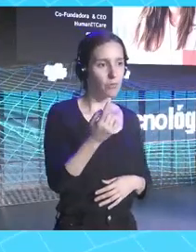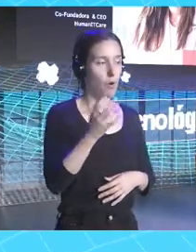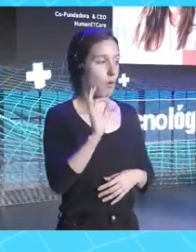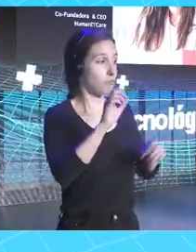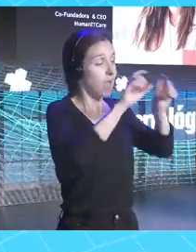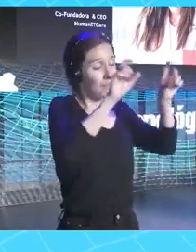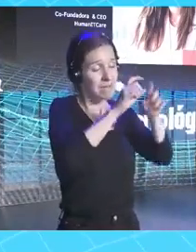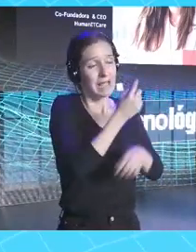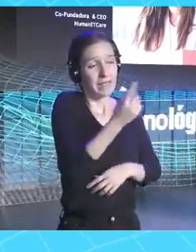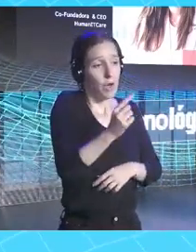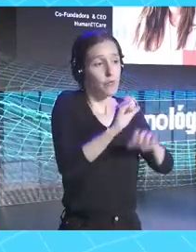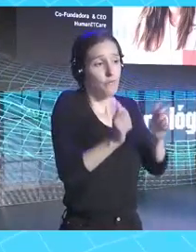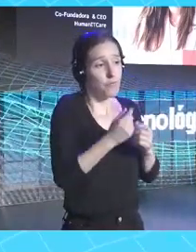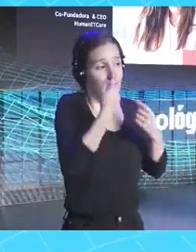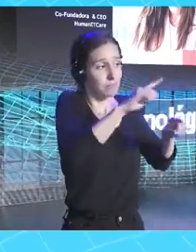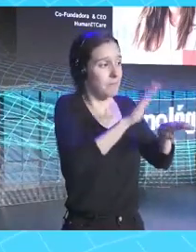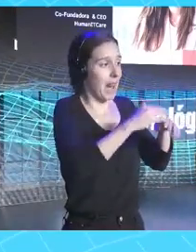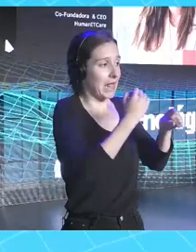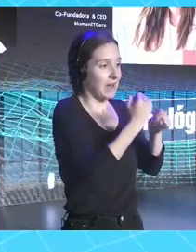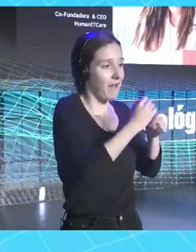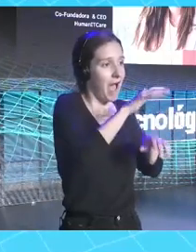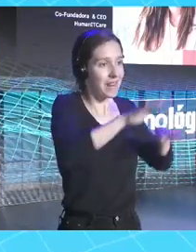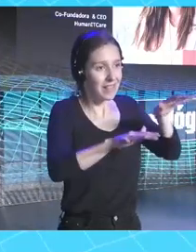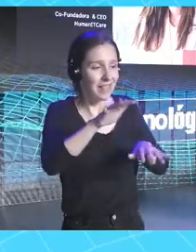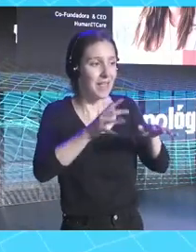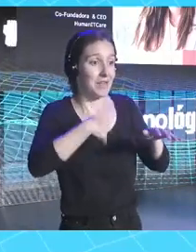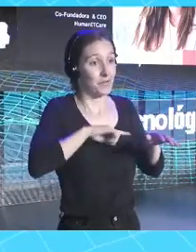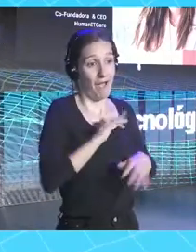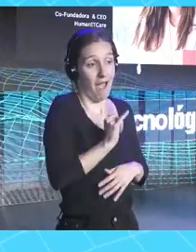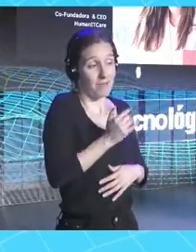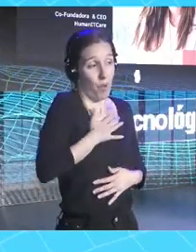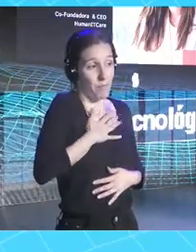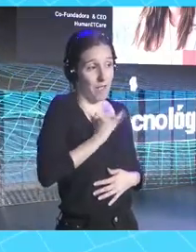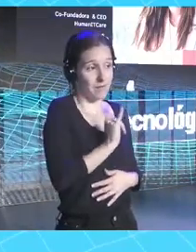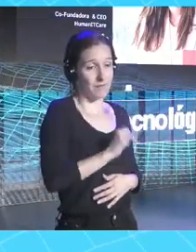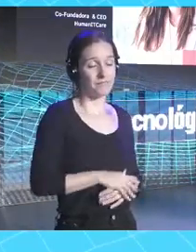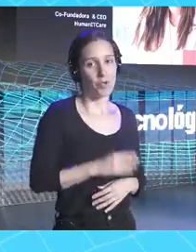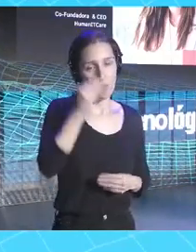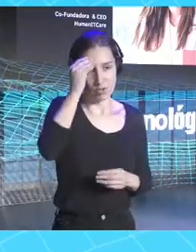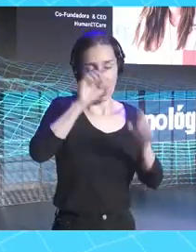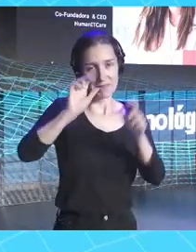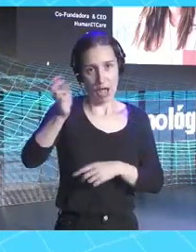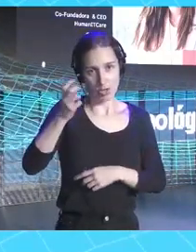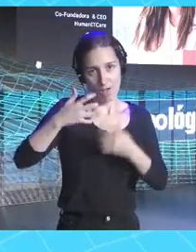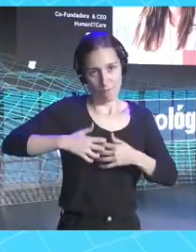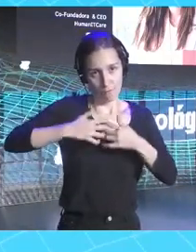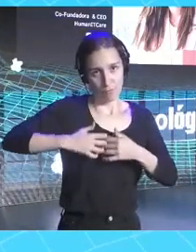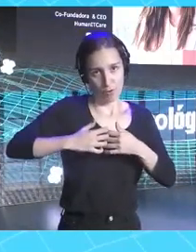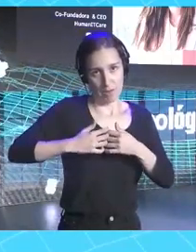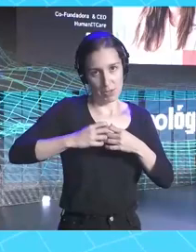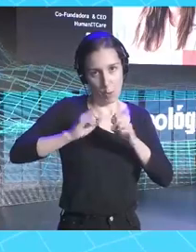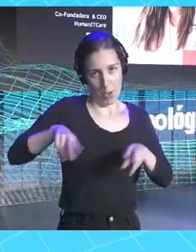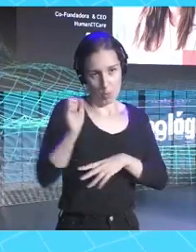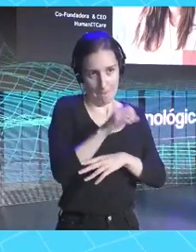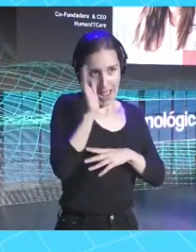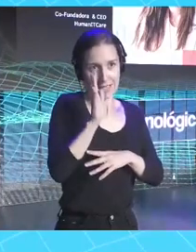no de funcionar y de buscar ese balance y yo creo que bueno Yo te diría que hay algunas que funcionan peor que otras en las que